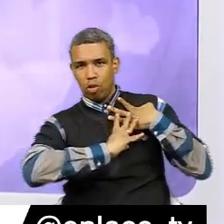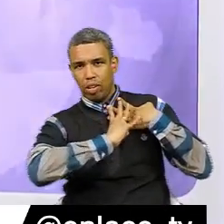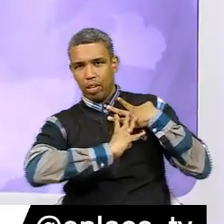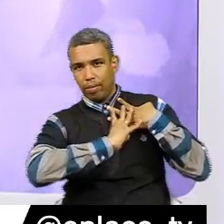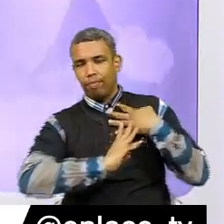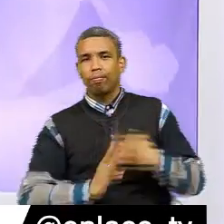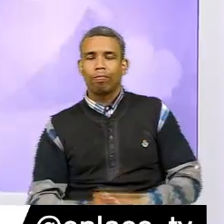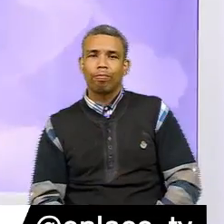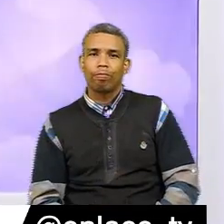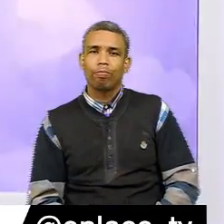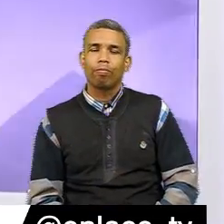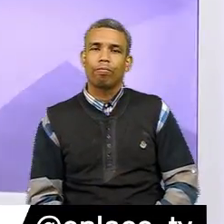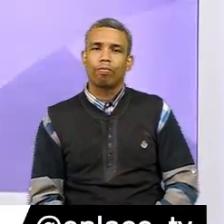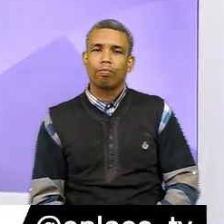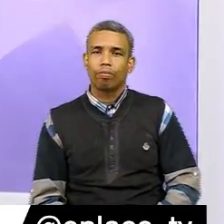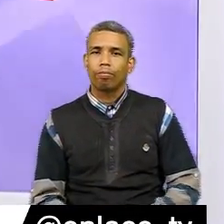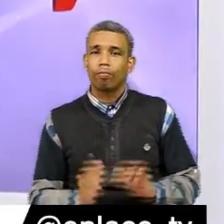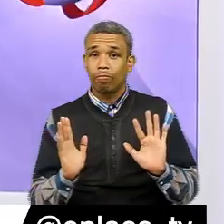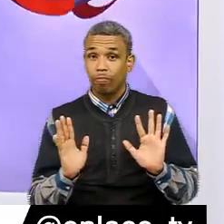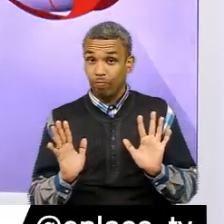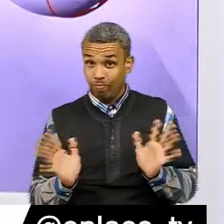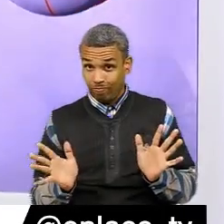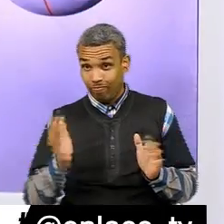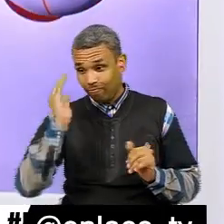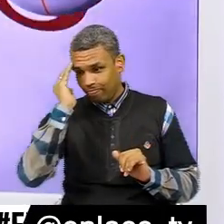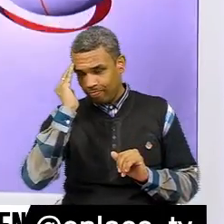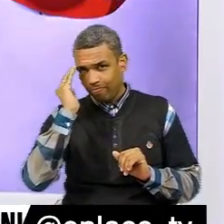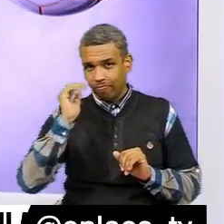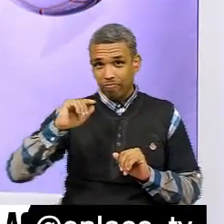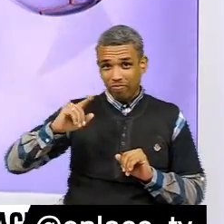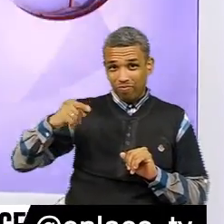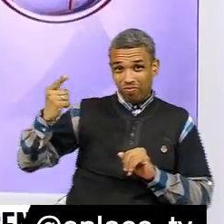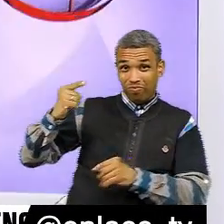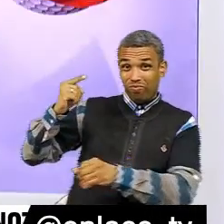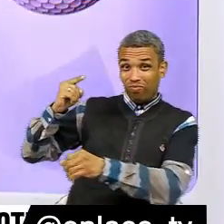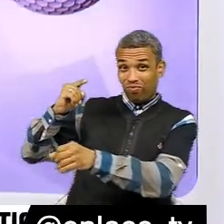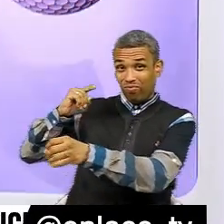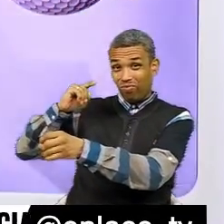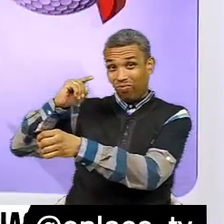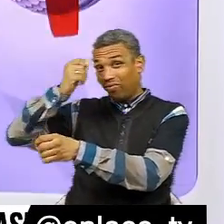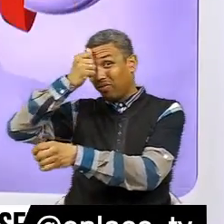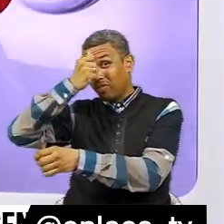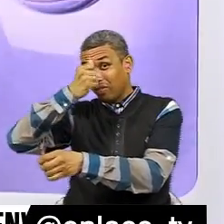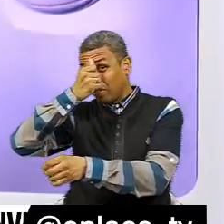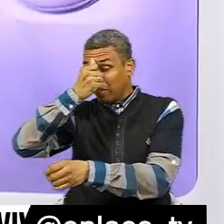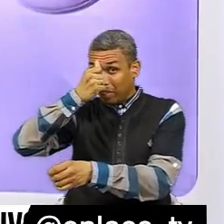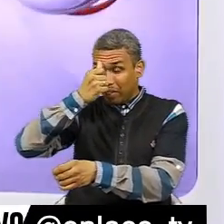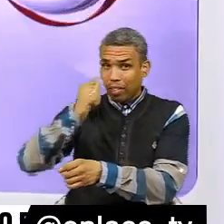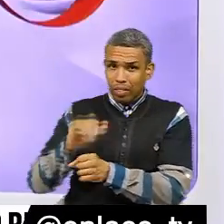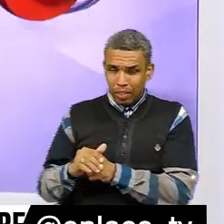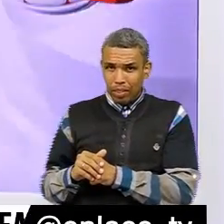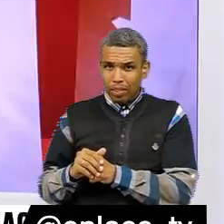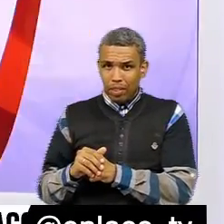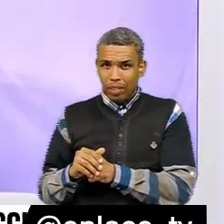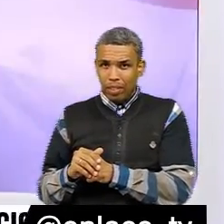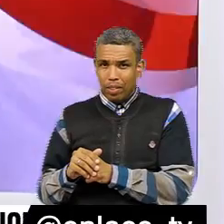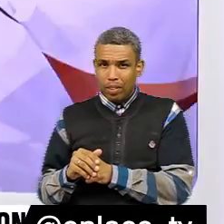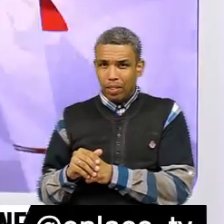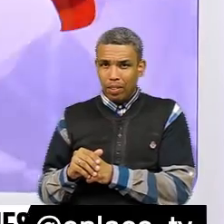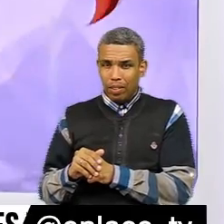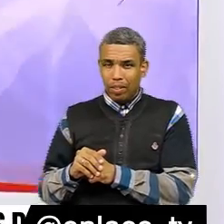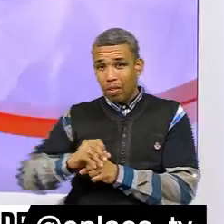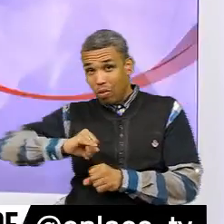desarrollo de la tercera fecha, y ya está lista la cuarta, donde Alianza enfrentará el próximo domingo, también sellando la programación del día